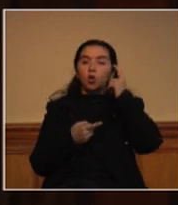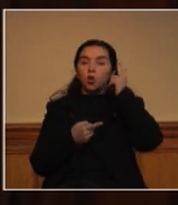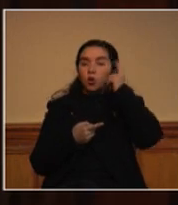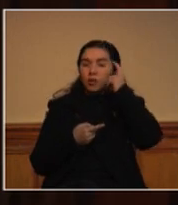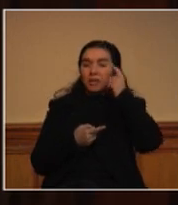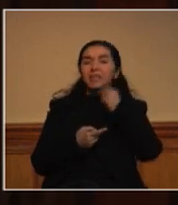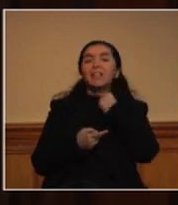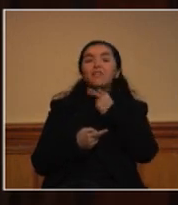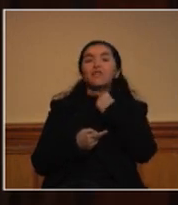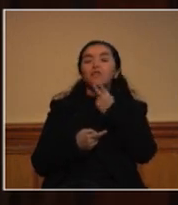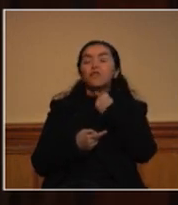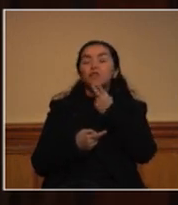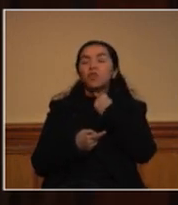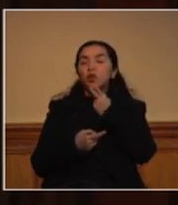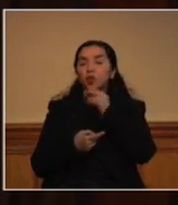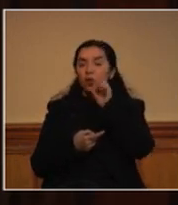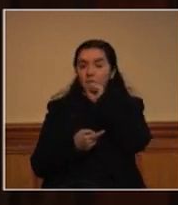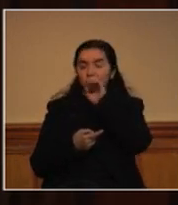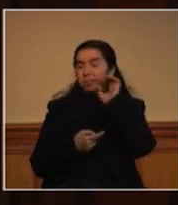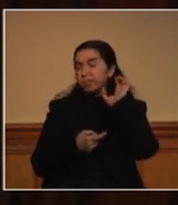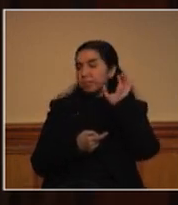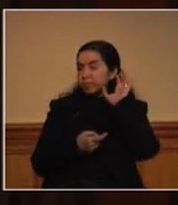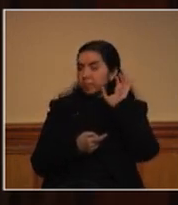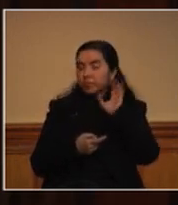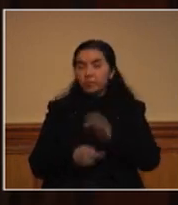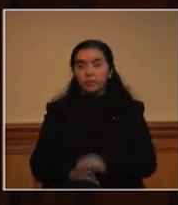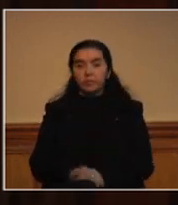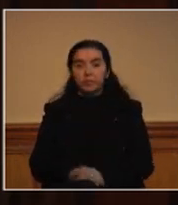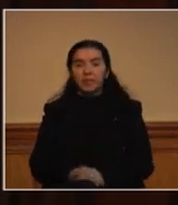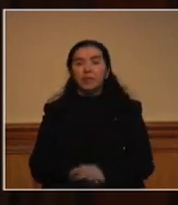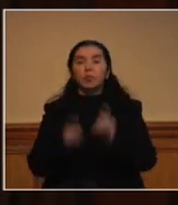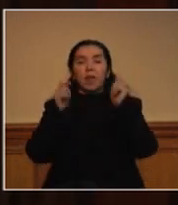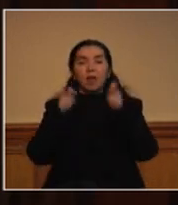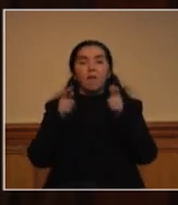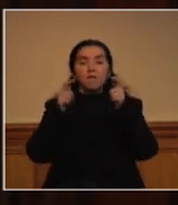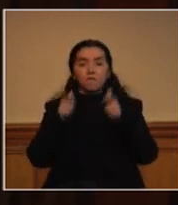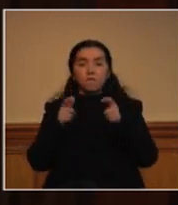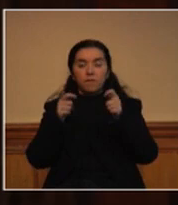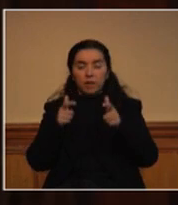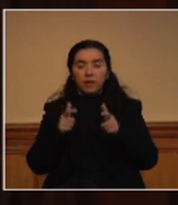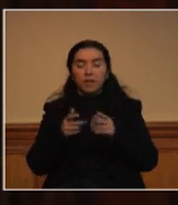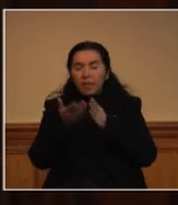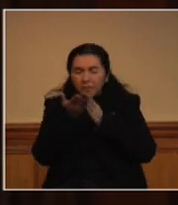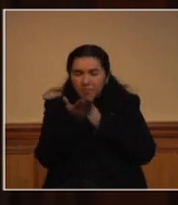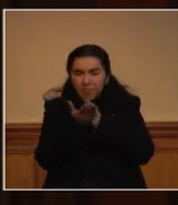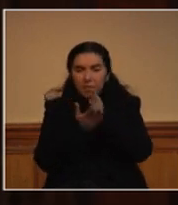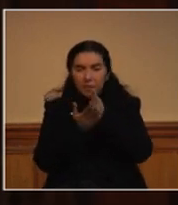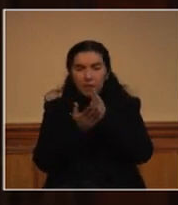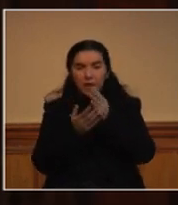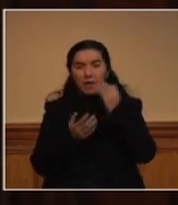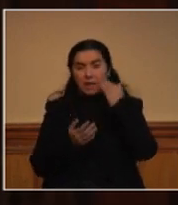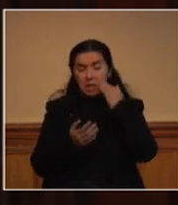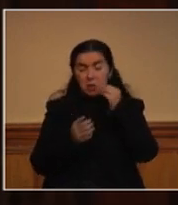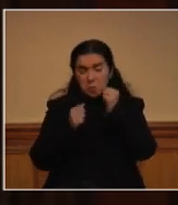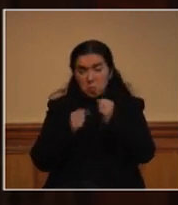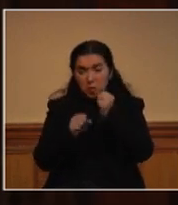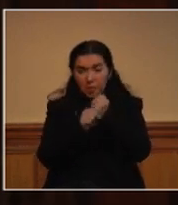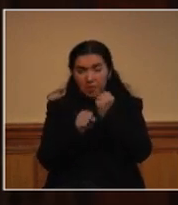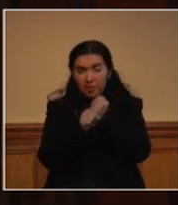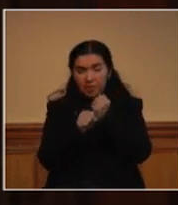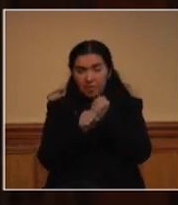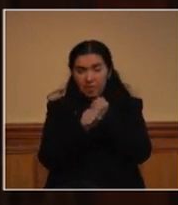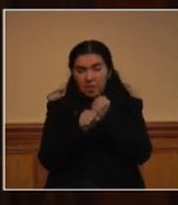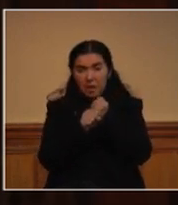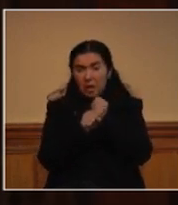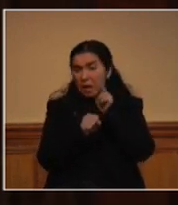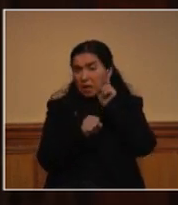fonológica. La conciencia fonológica es una de las habilidades emergentes que los niños pueden trabajar sin